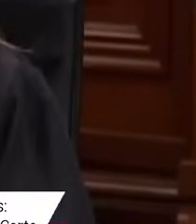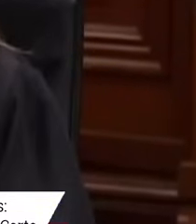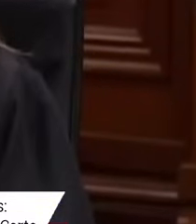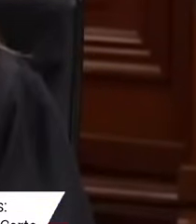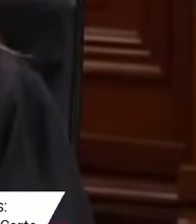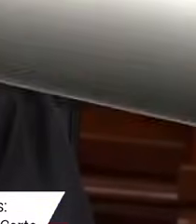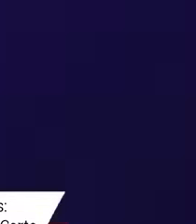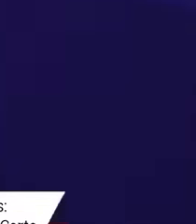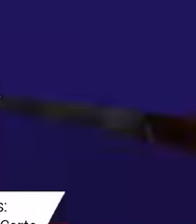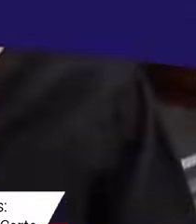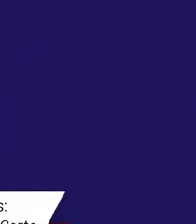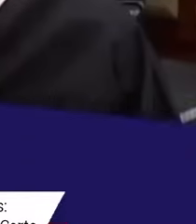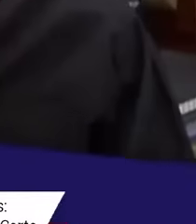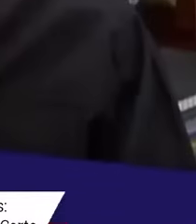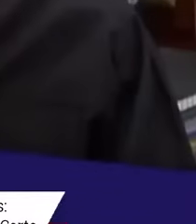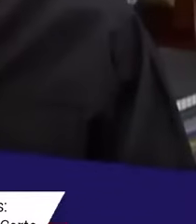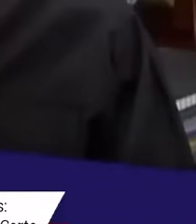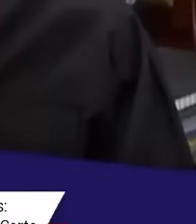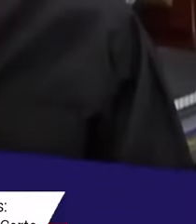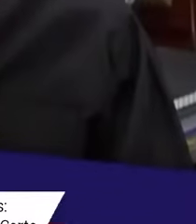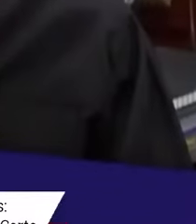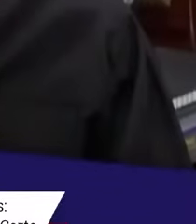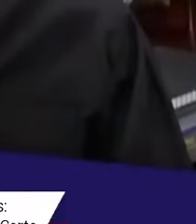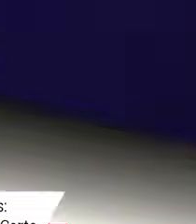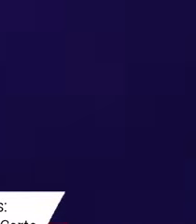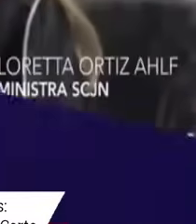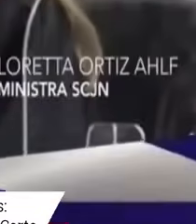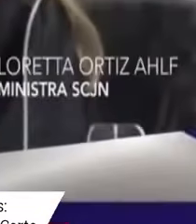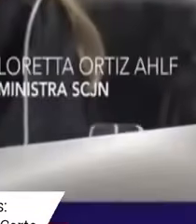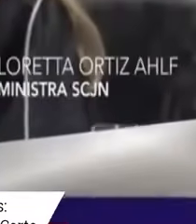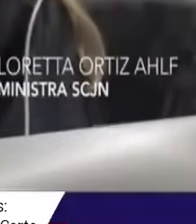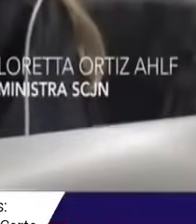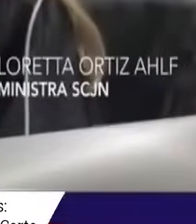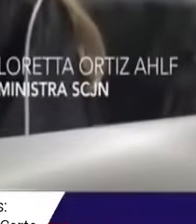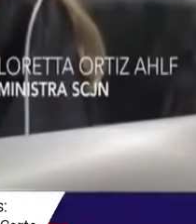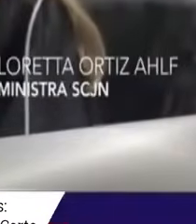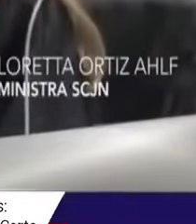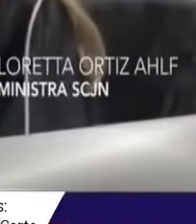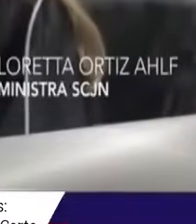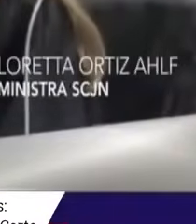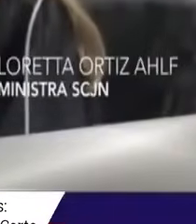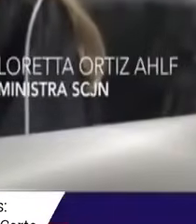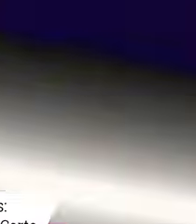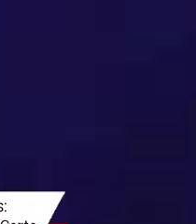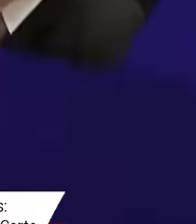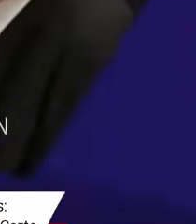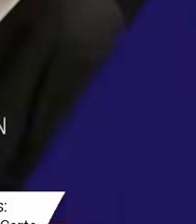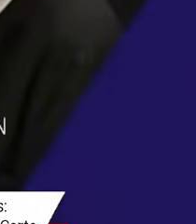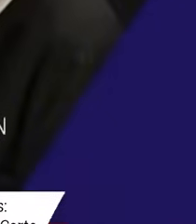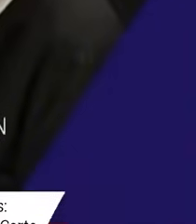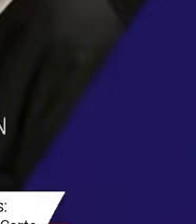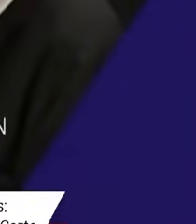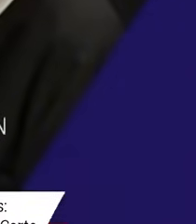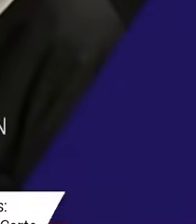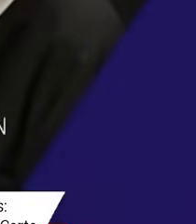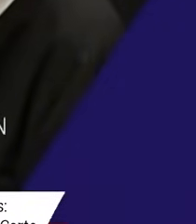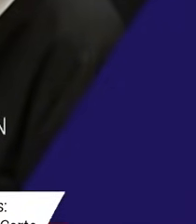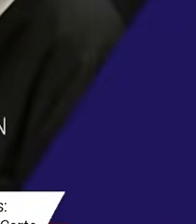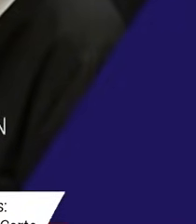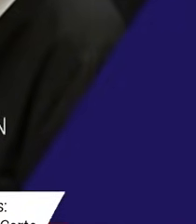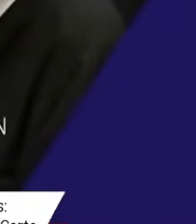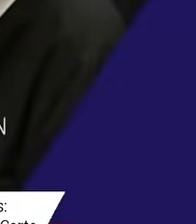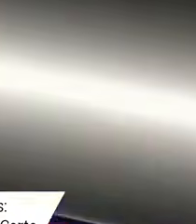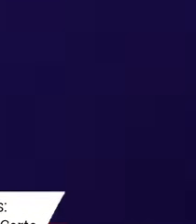acontecimiento la llegada de Lenia Batres, y además el propio discurso que pronunció ahí. De hecho, vamos a